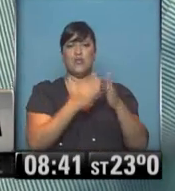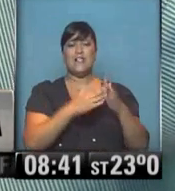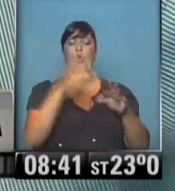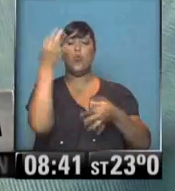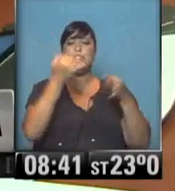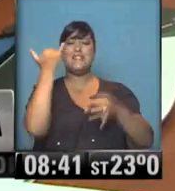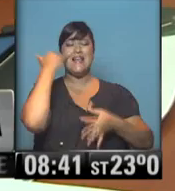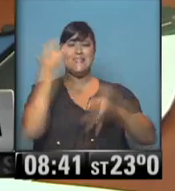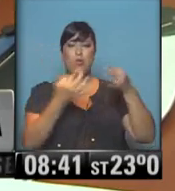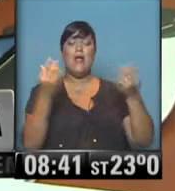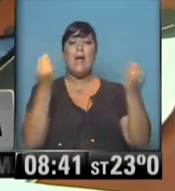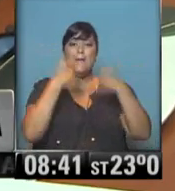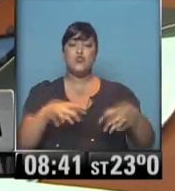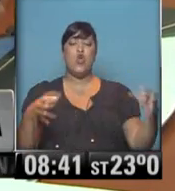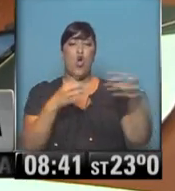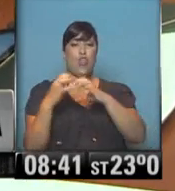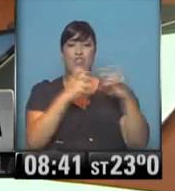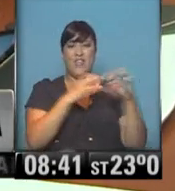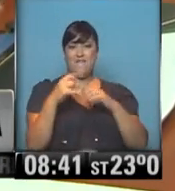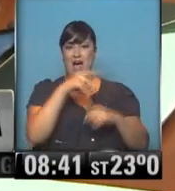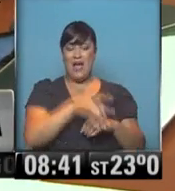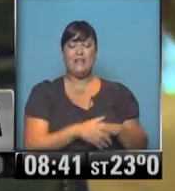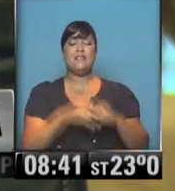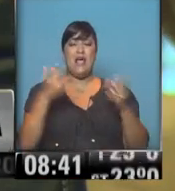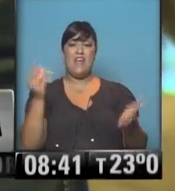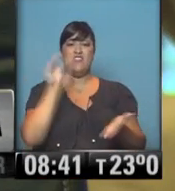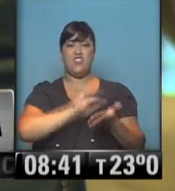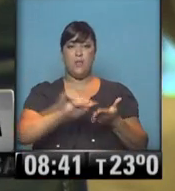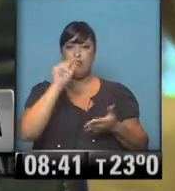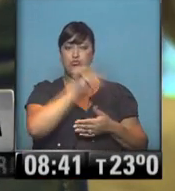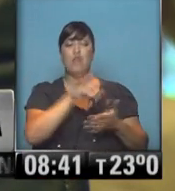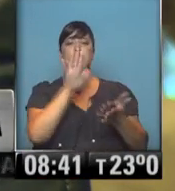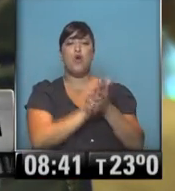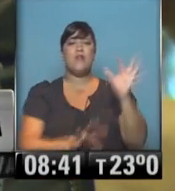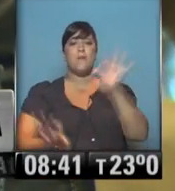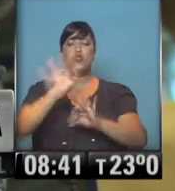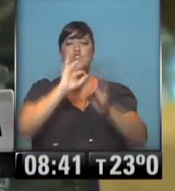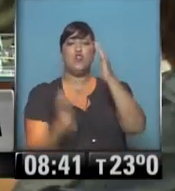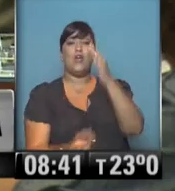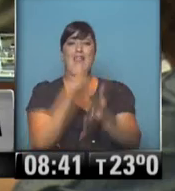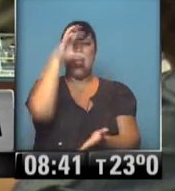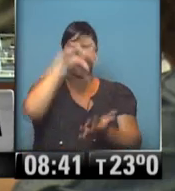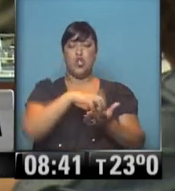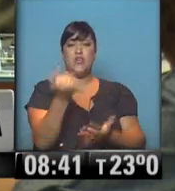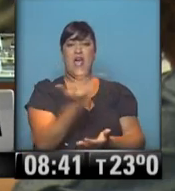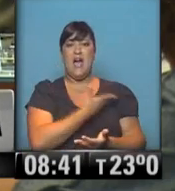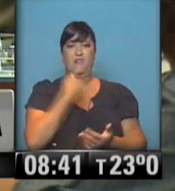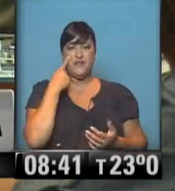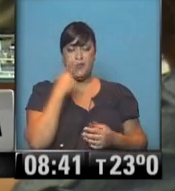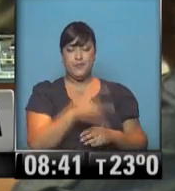inició el debate parlamentario en la cámara de diputados de el proyecto de creación de la agencia Federal de